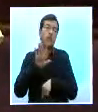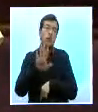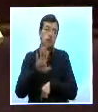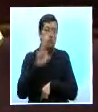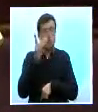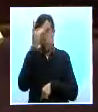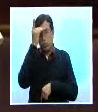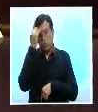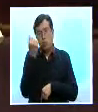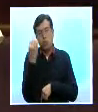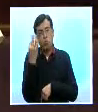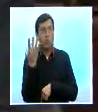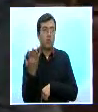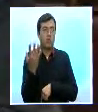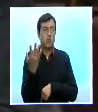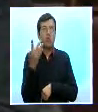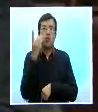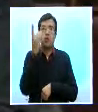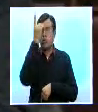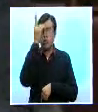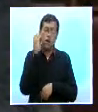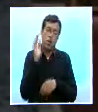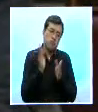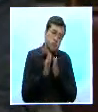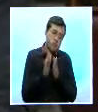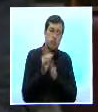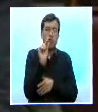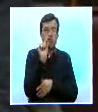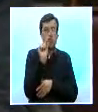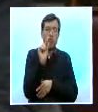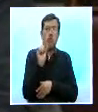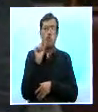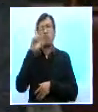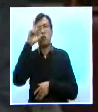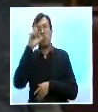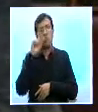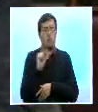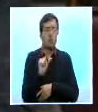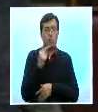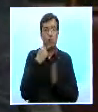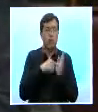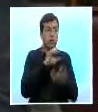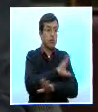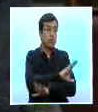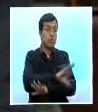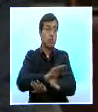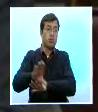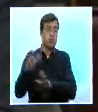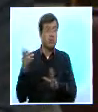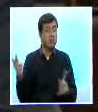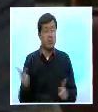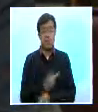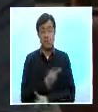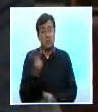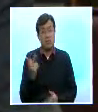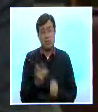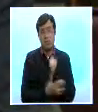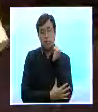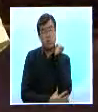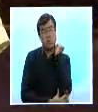exactamente porque desde las más pequeñas más grandes así hay probablemente campesinos que tienen una mucho más precaria situación que otros